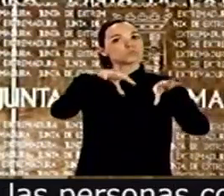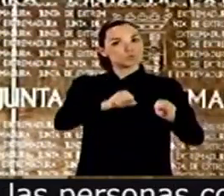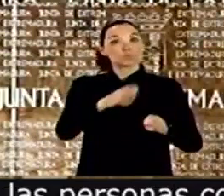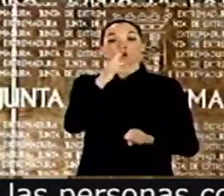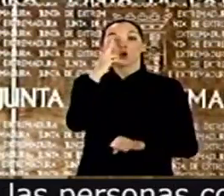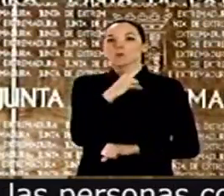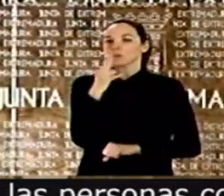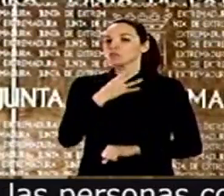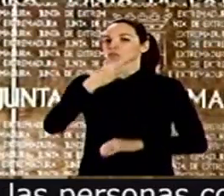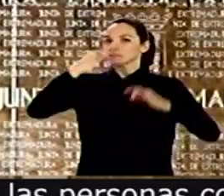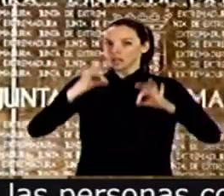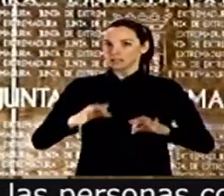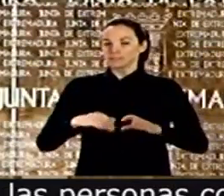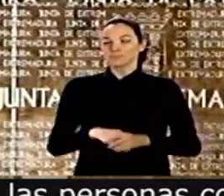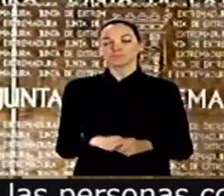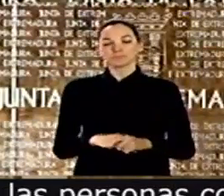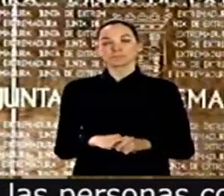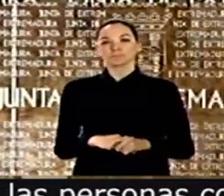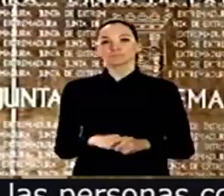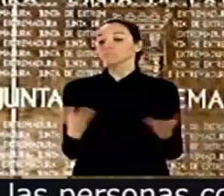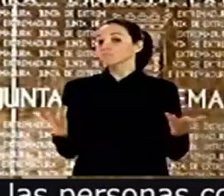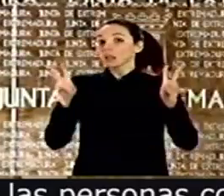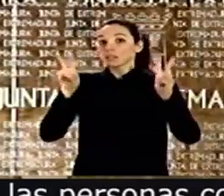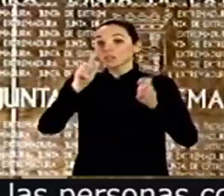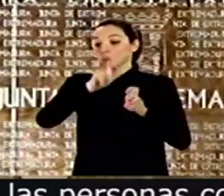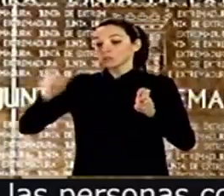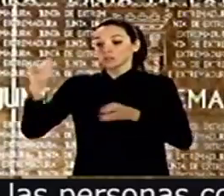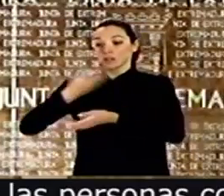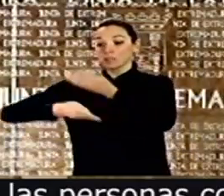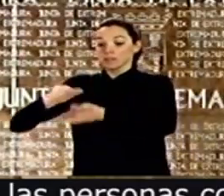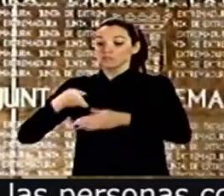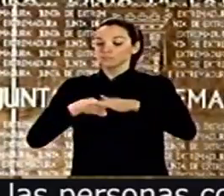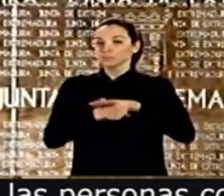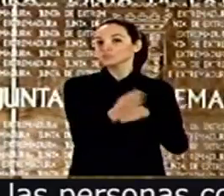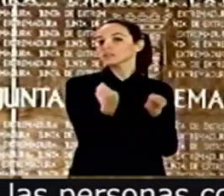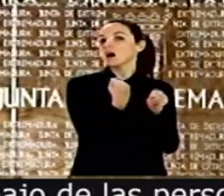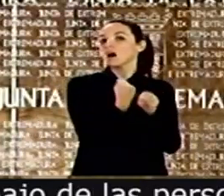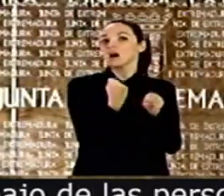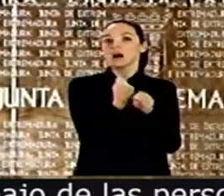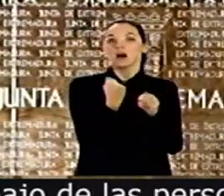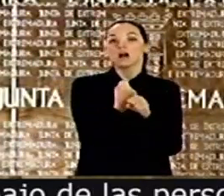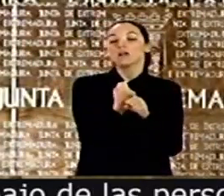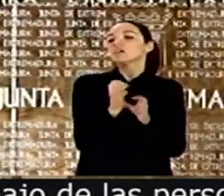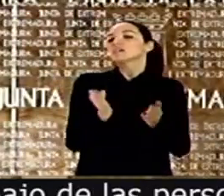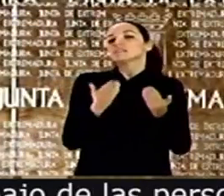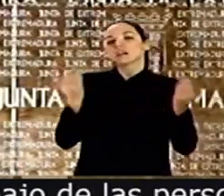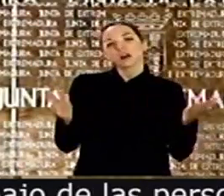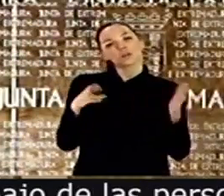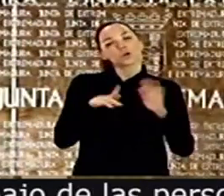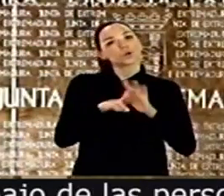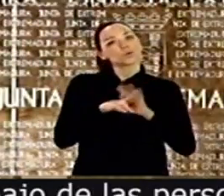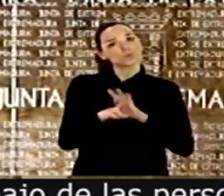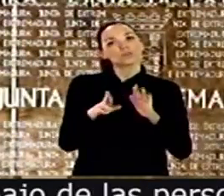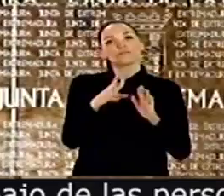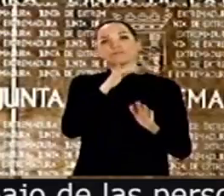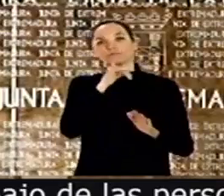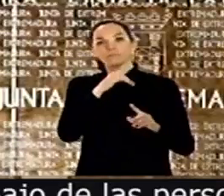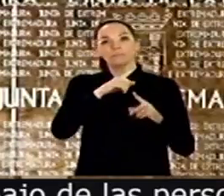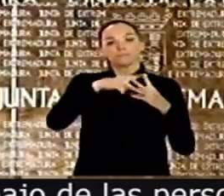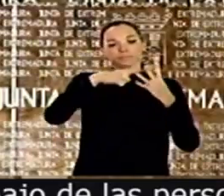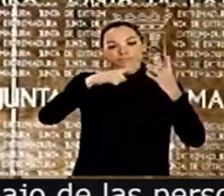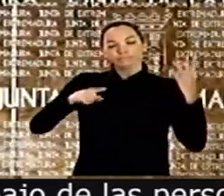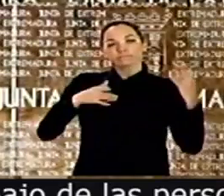acceso al trabajo de las personas con discapacidad y, por tanto, de poner los medios necesarios para la normalización